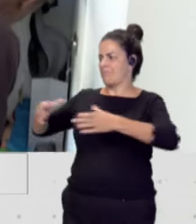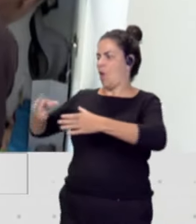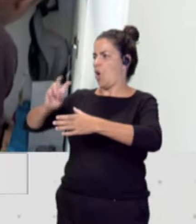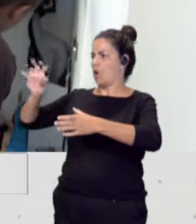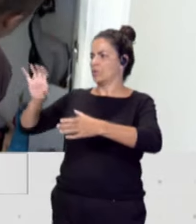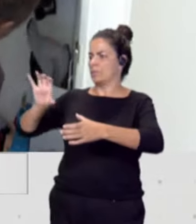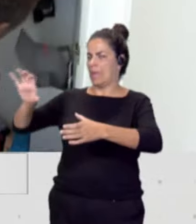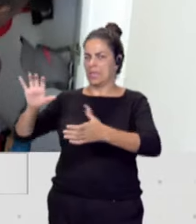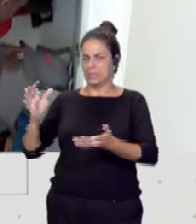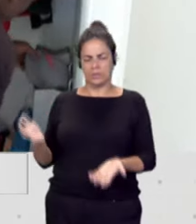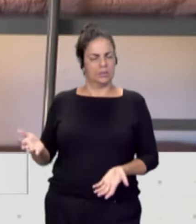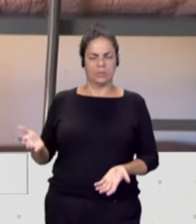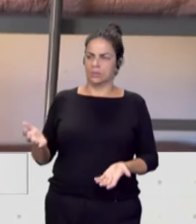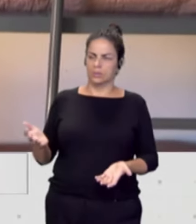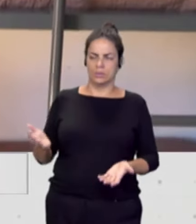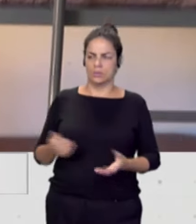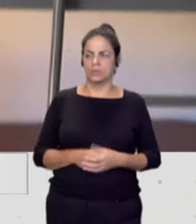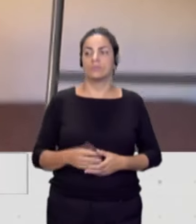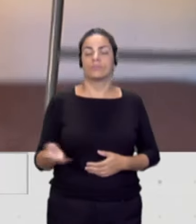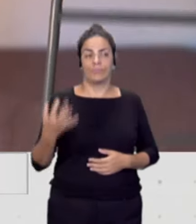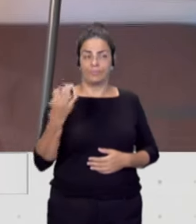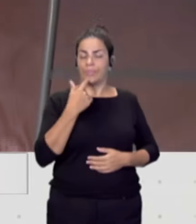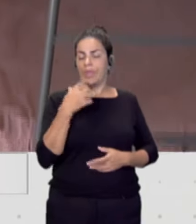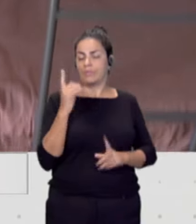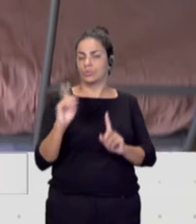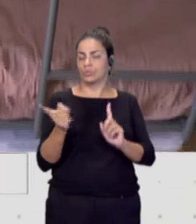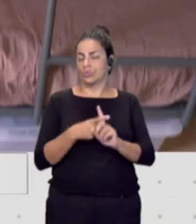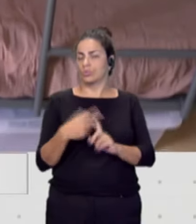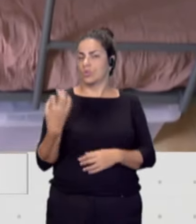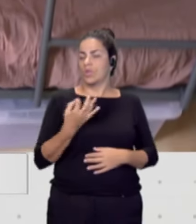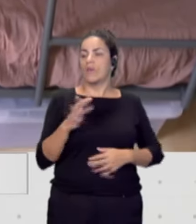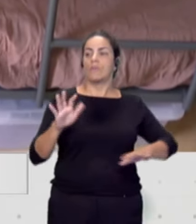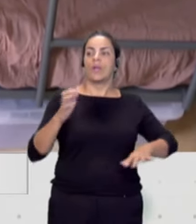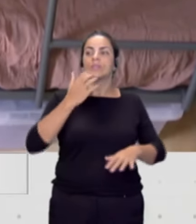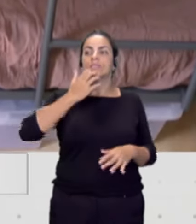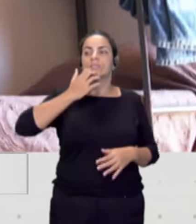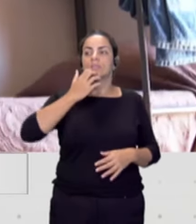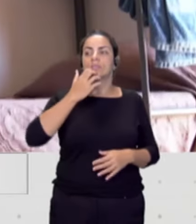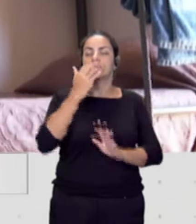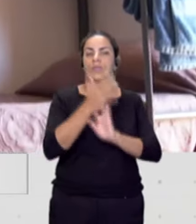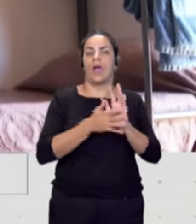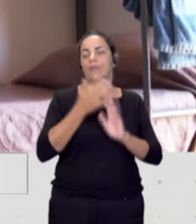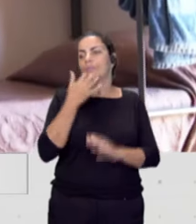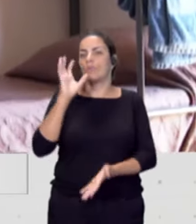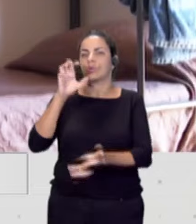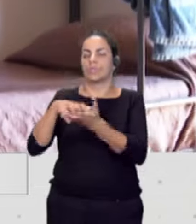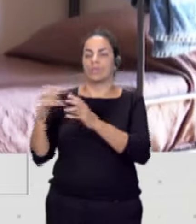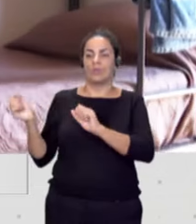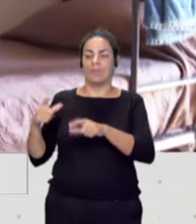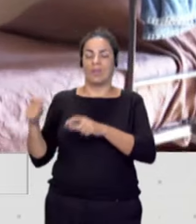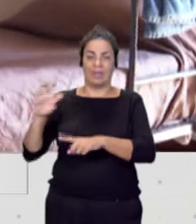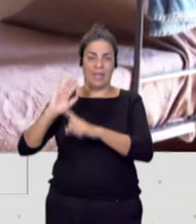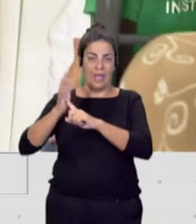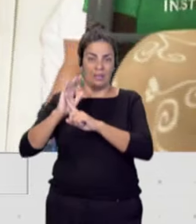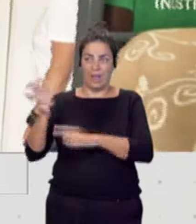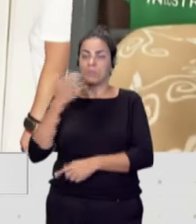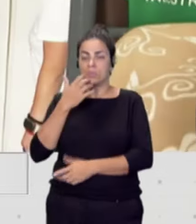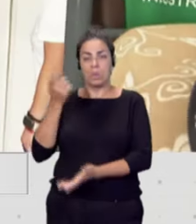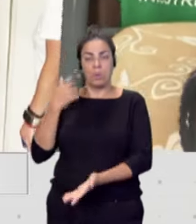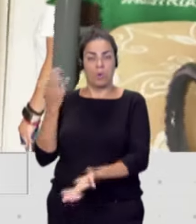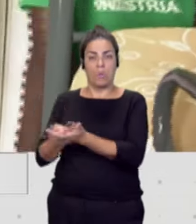tercer Reich, claro, o el cuarto Carmen, Reich? Que hay que buscar una solución, pero si cuando se plantea un centro de migrantes en Castilla-La Mancha, por ejemplo, lo primero que ocurre es un